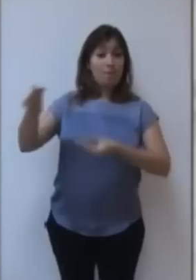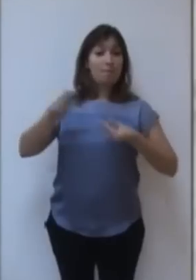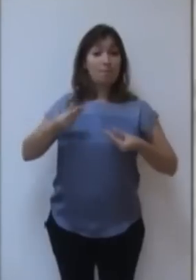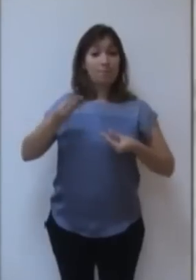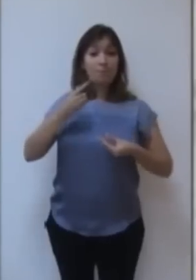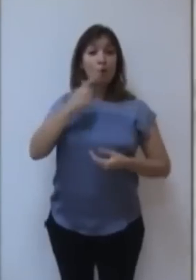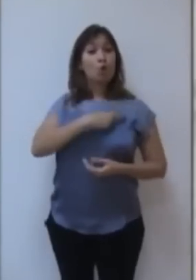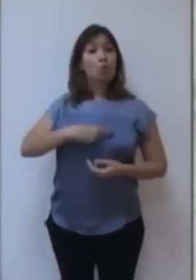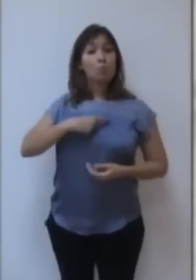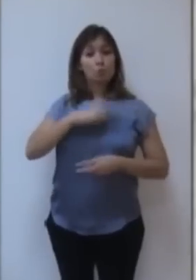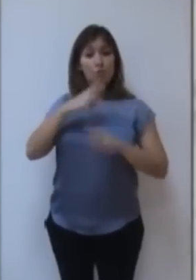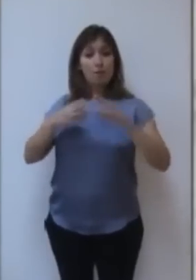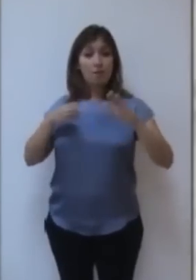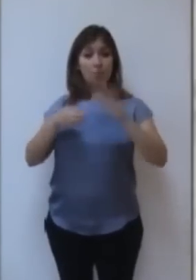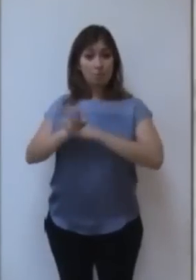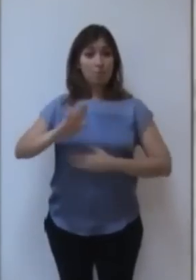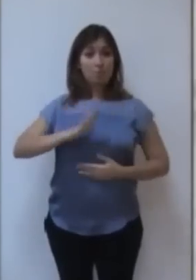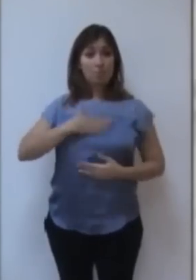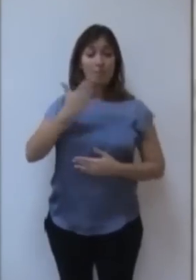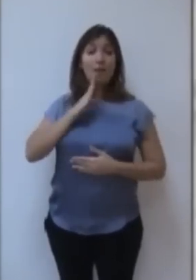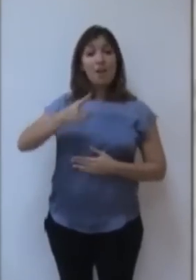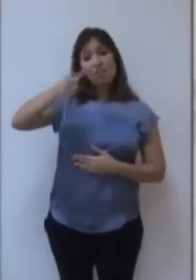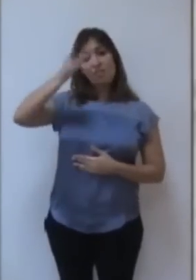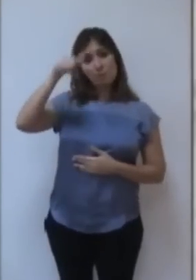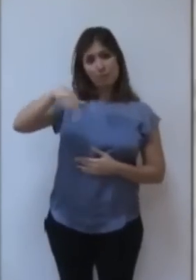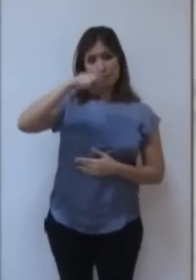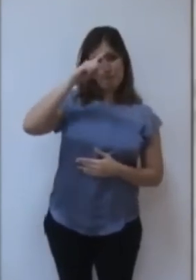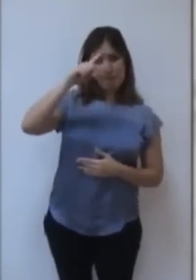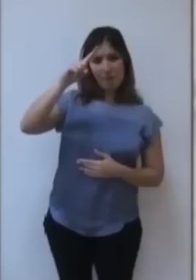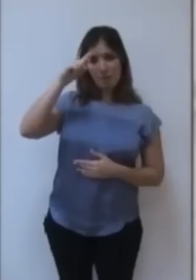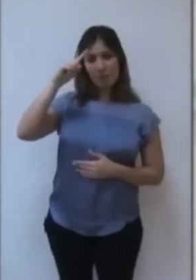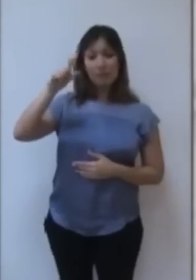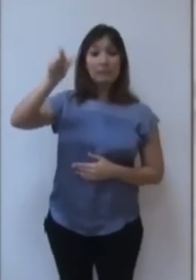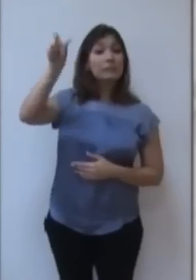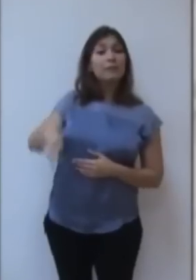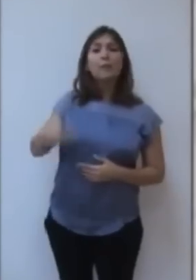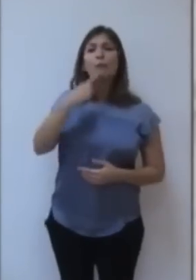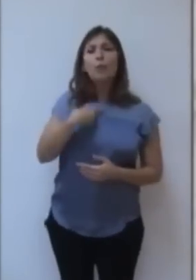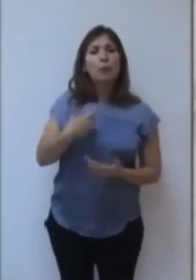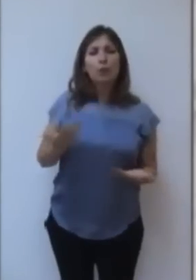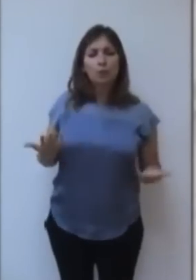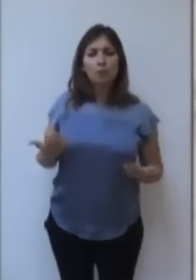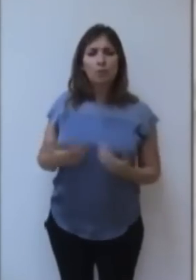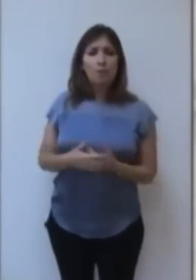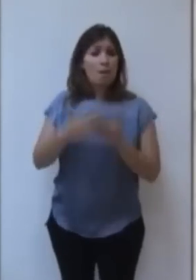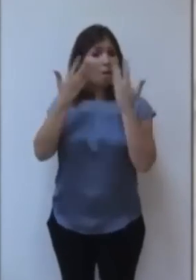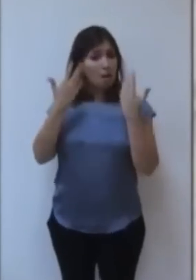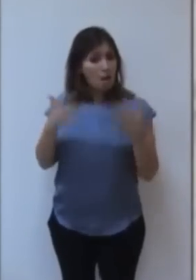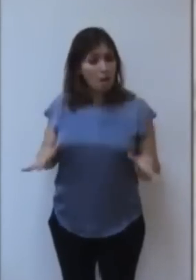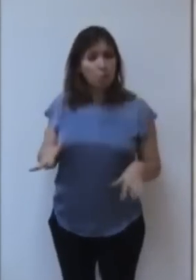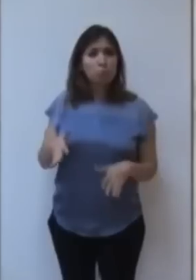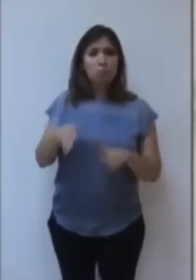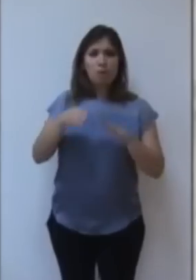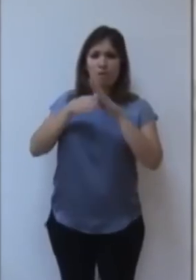en la comisión de accesibilidad que tenemos en FEAPS Madrid, y él apuntaba que por muy accesibles que